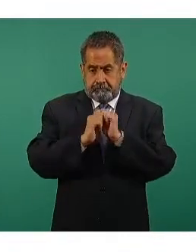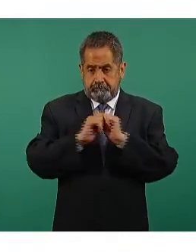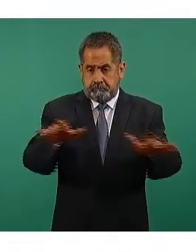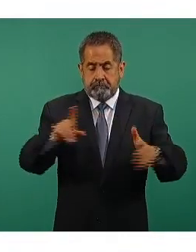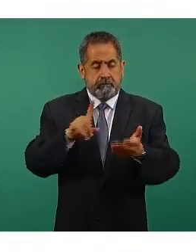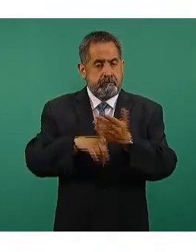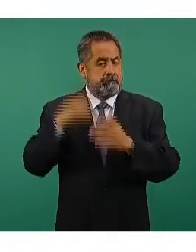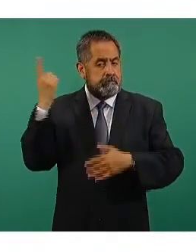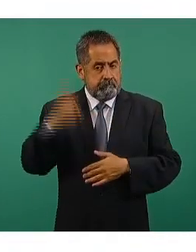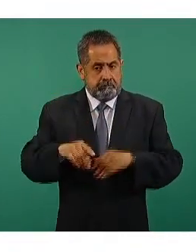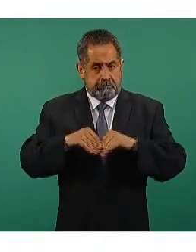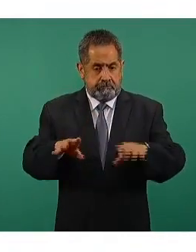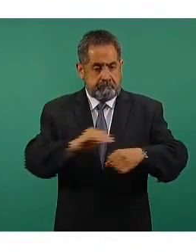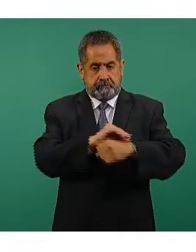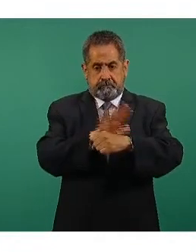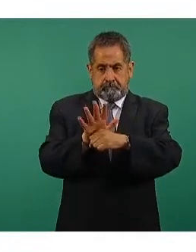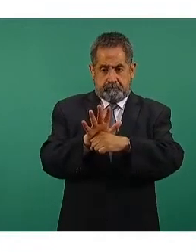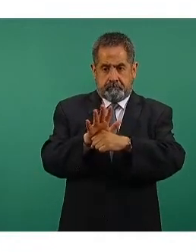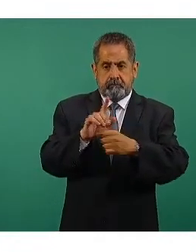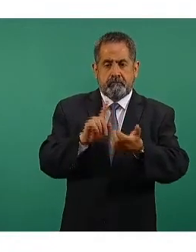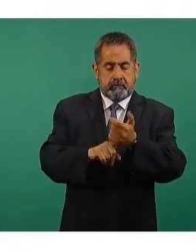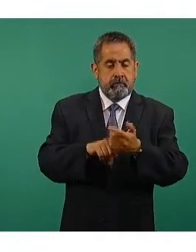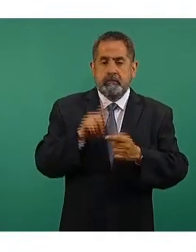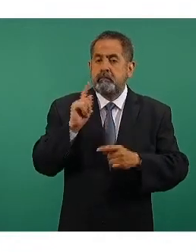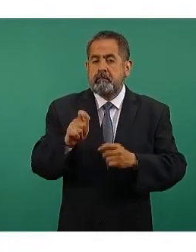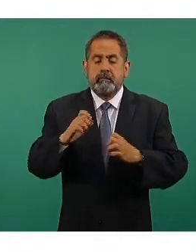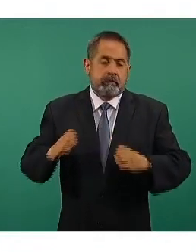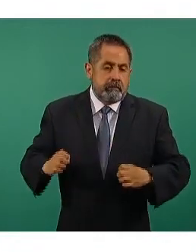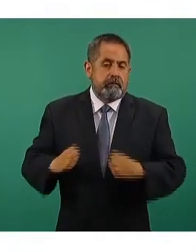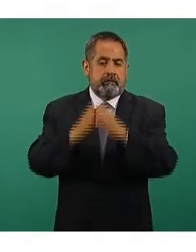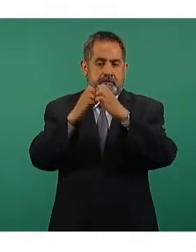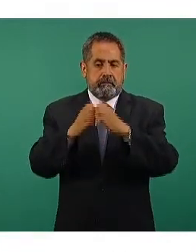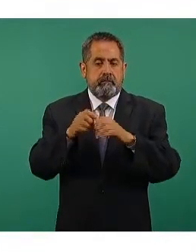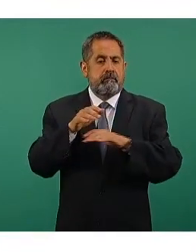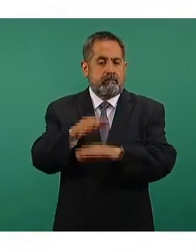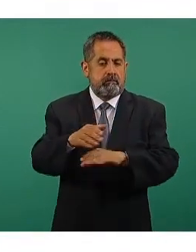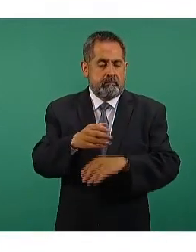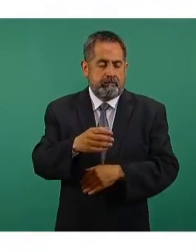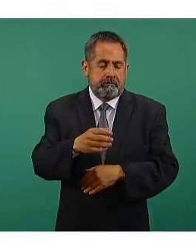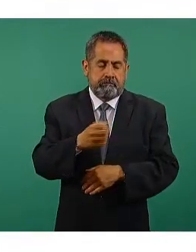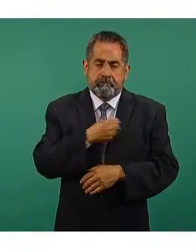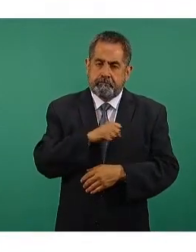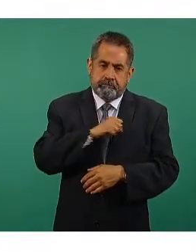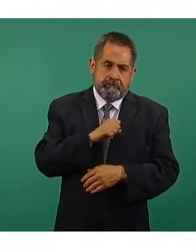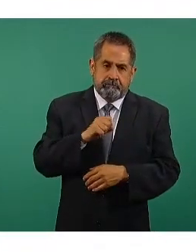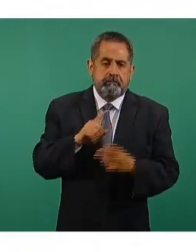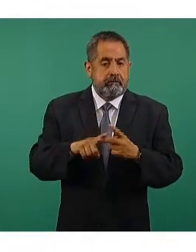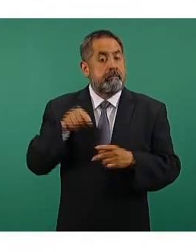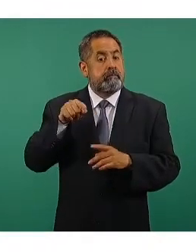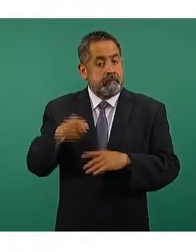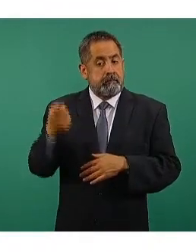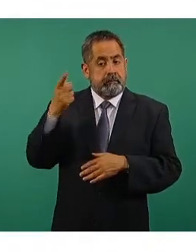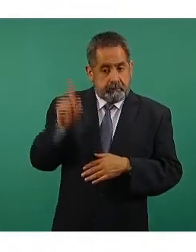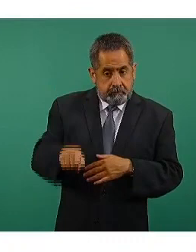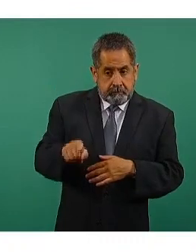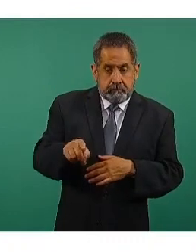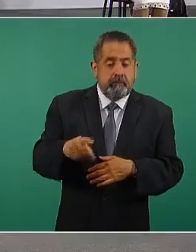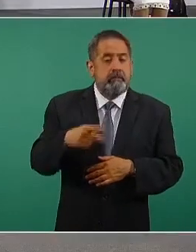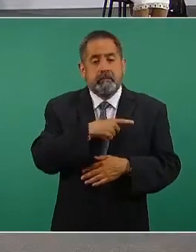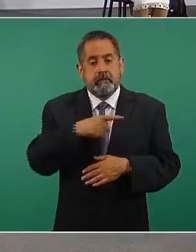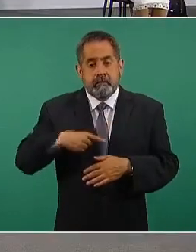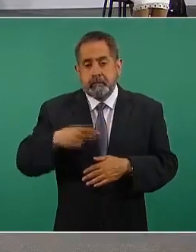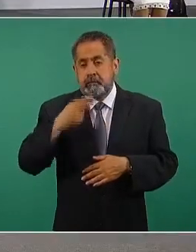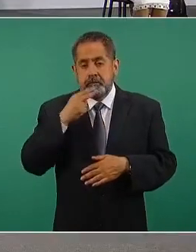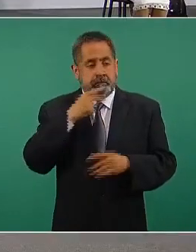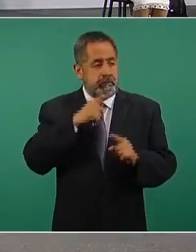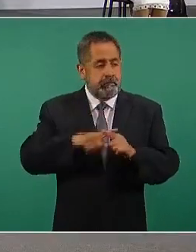declara a la pandemia por el virus SARS-CoV-2 como una emergencia sanitaria por causa de fuerza mayor, y ahí se ordena que se deben de utilizar